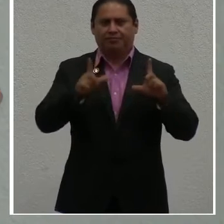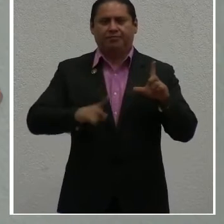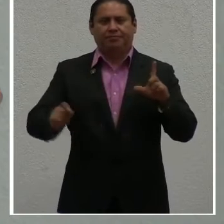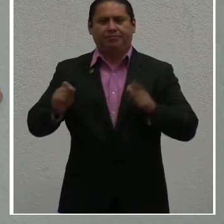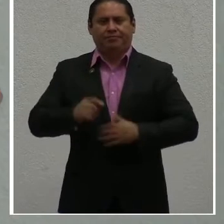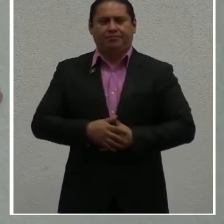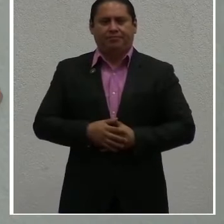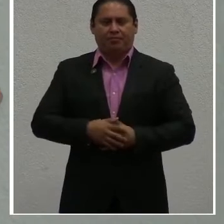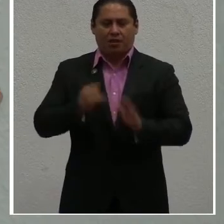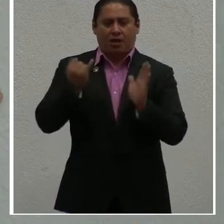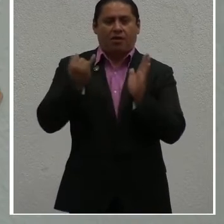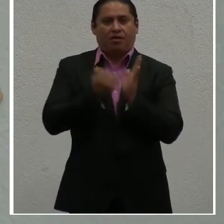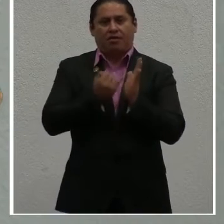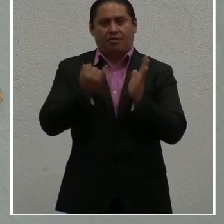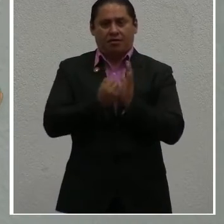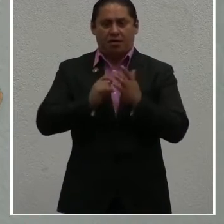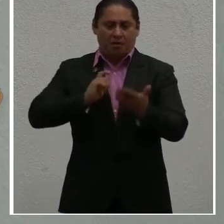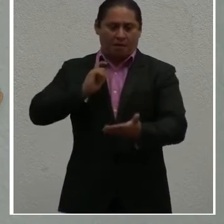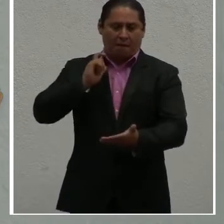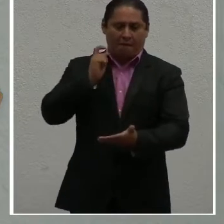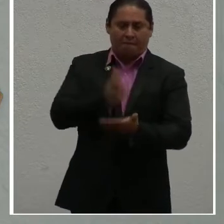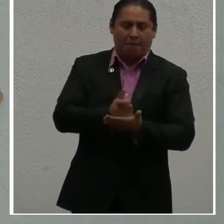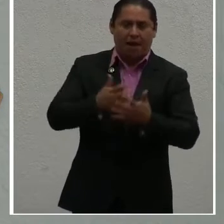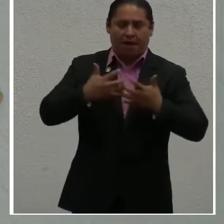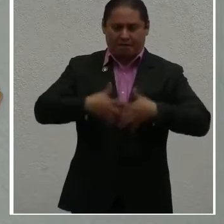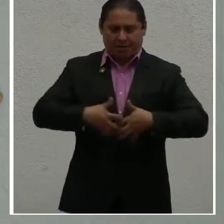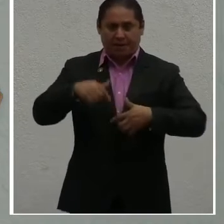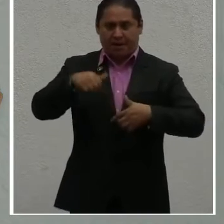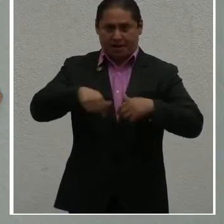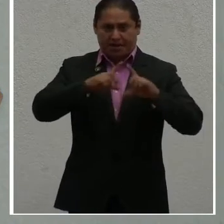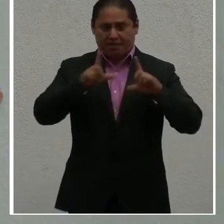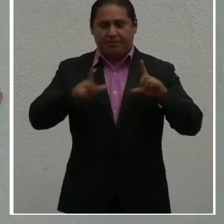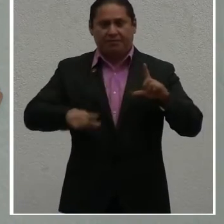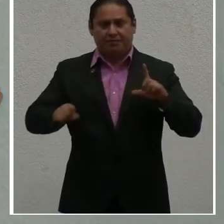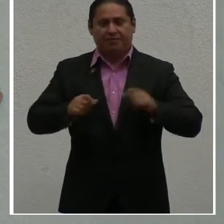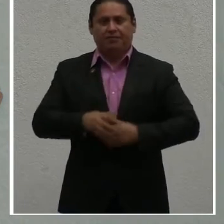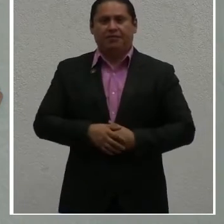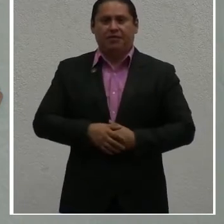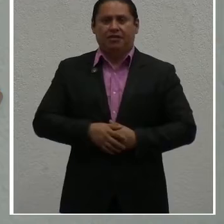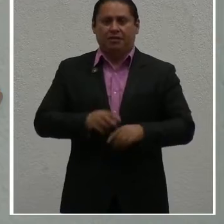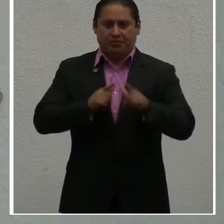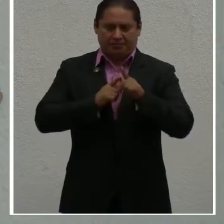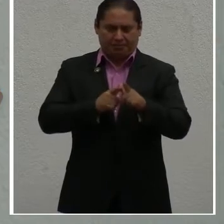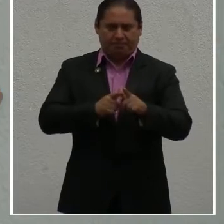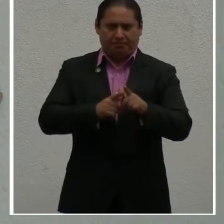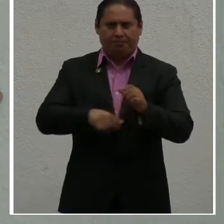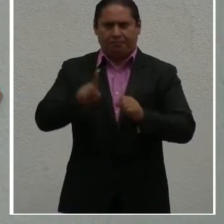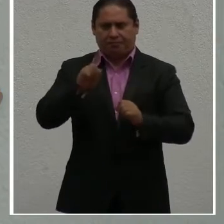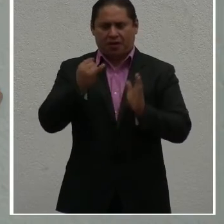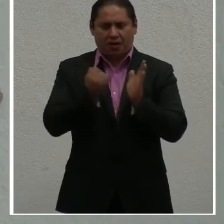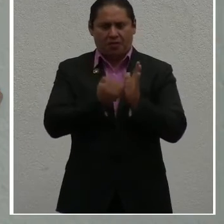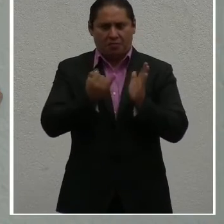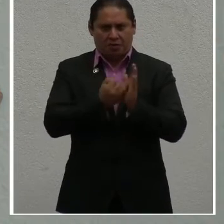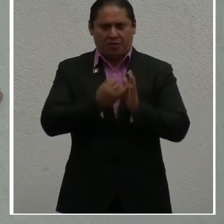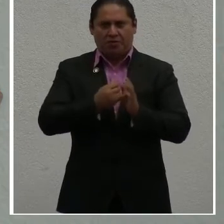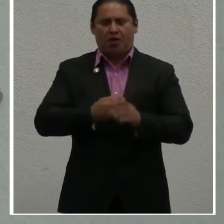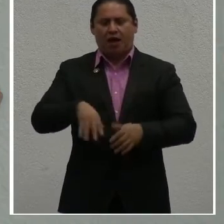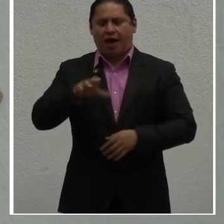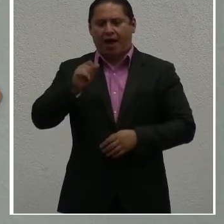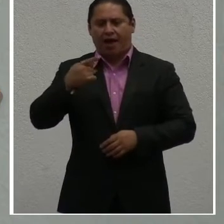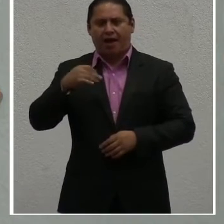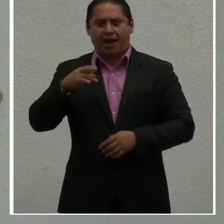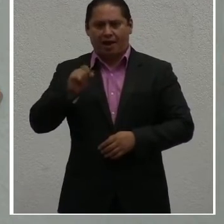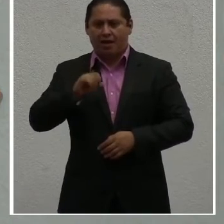Los impuestos que paga una empresa en México actualmente son los siguientes: impuesto al valor agregado,